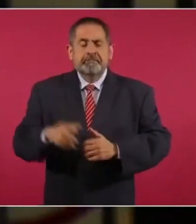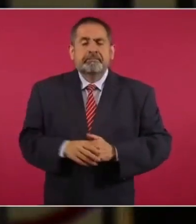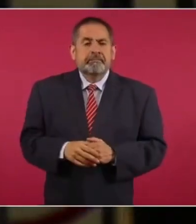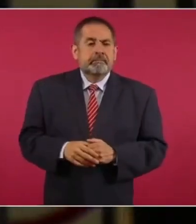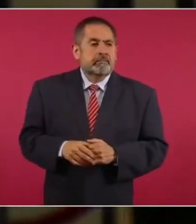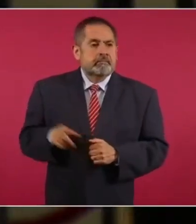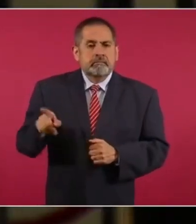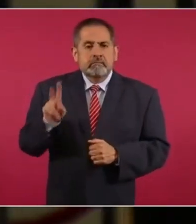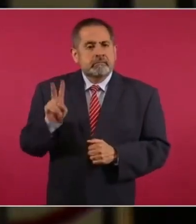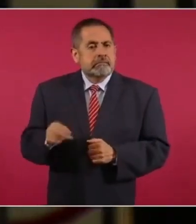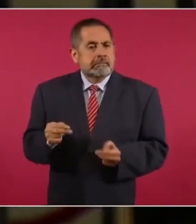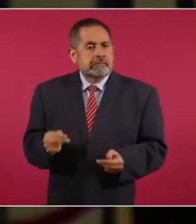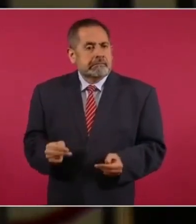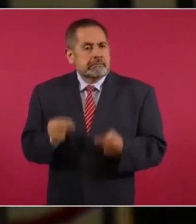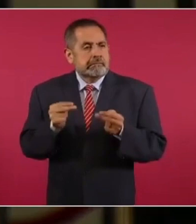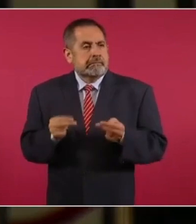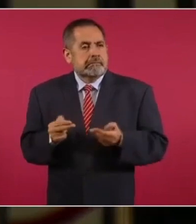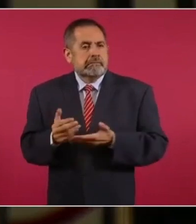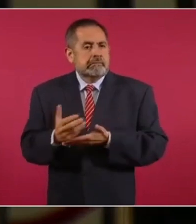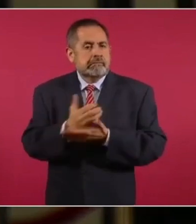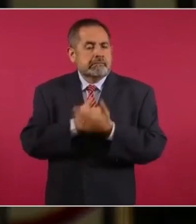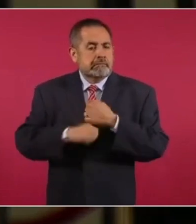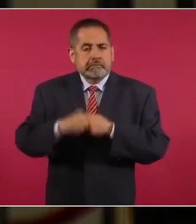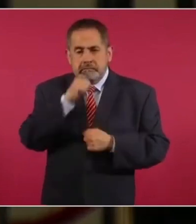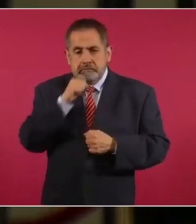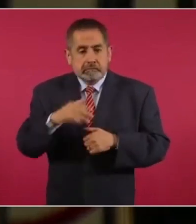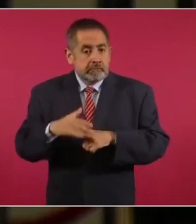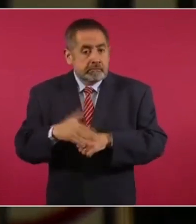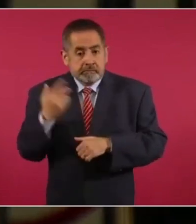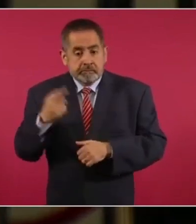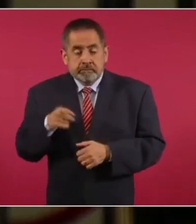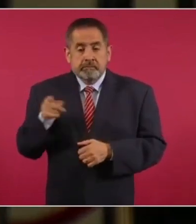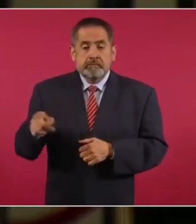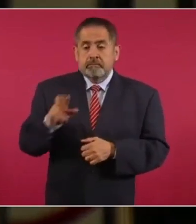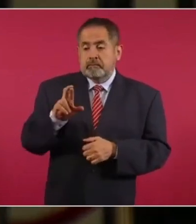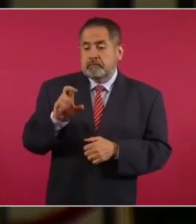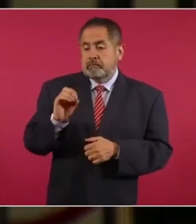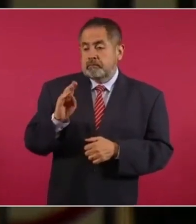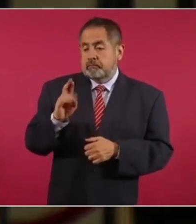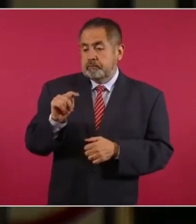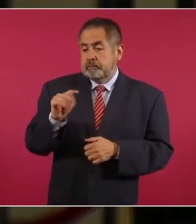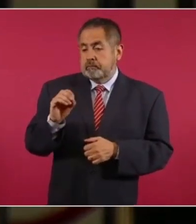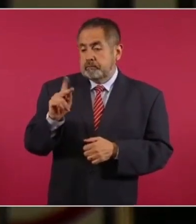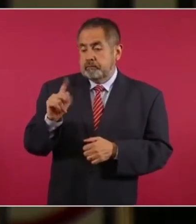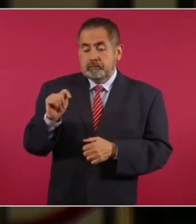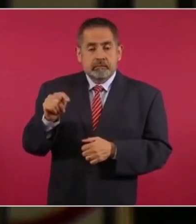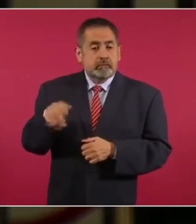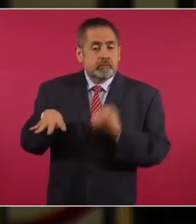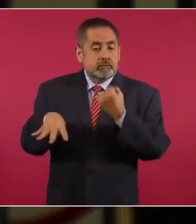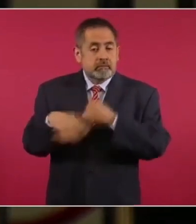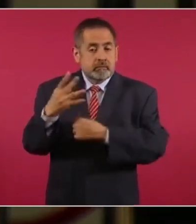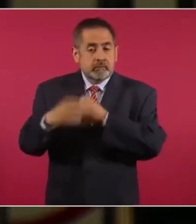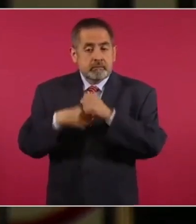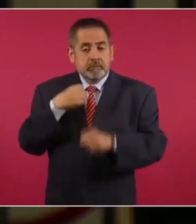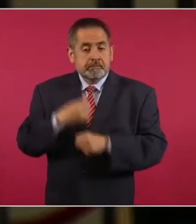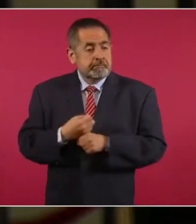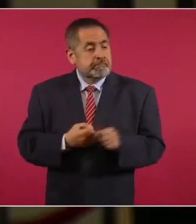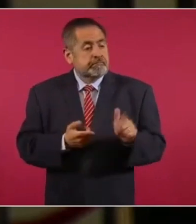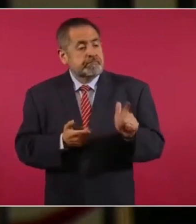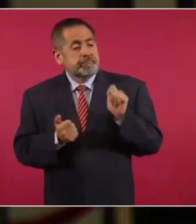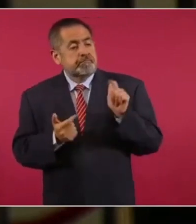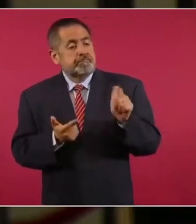en el negocio más lucrativo. Esto debido a que Roberto Pott lleva 14 años lucrando con ello,